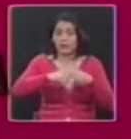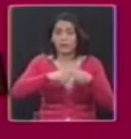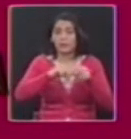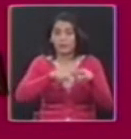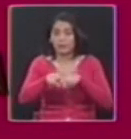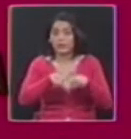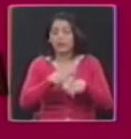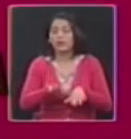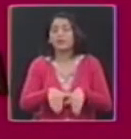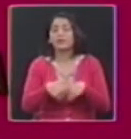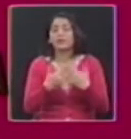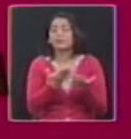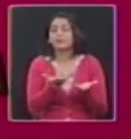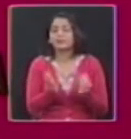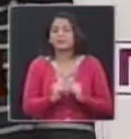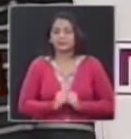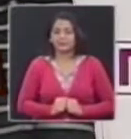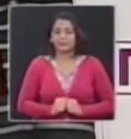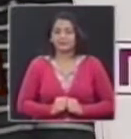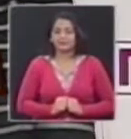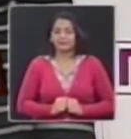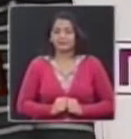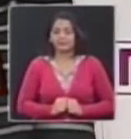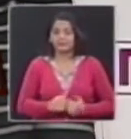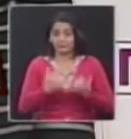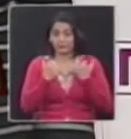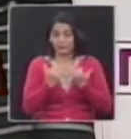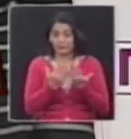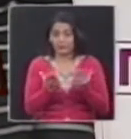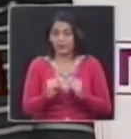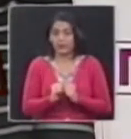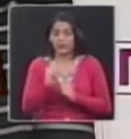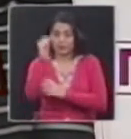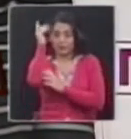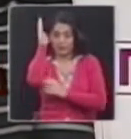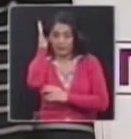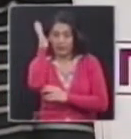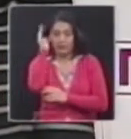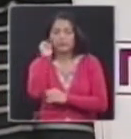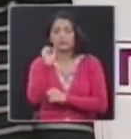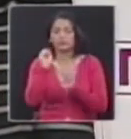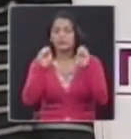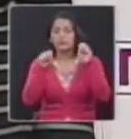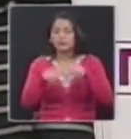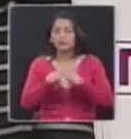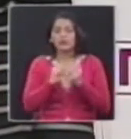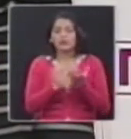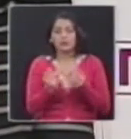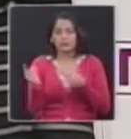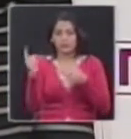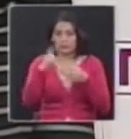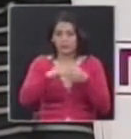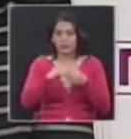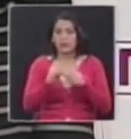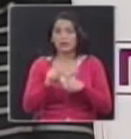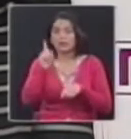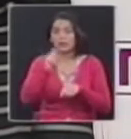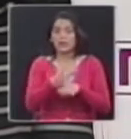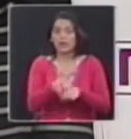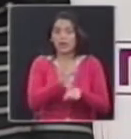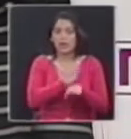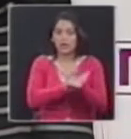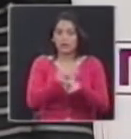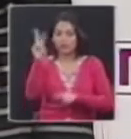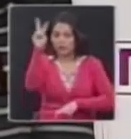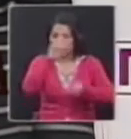los interesados? Bueno, básicamente lo que pedimos es que un docente identifique cuáles son las prácticas que consideran que son